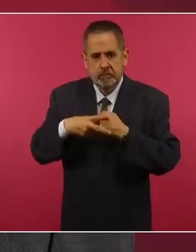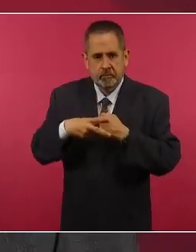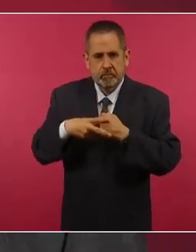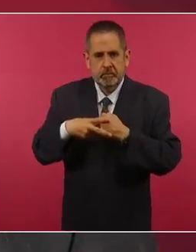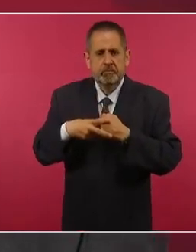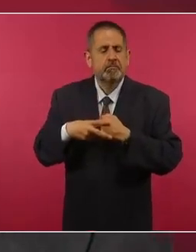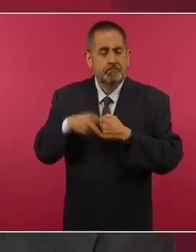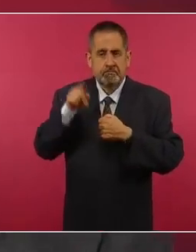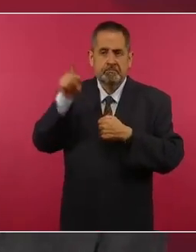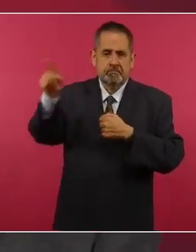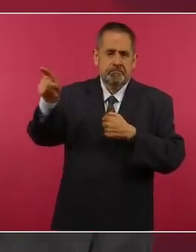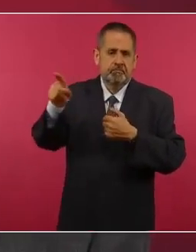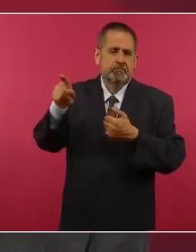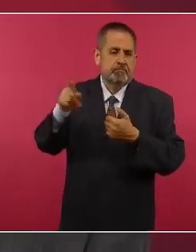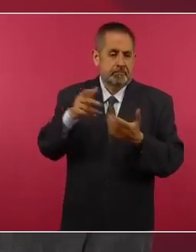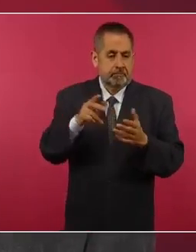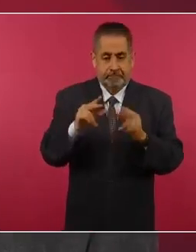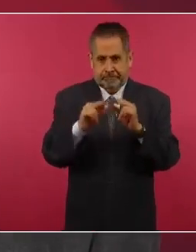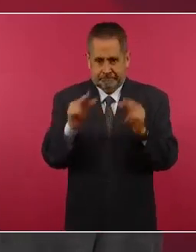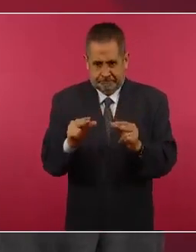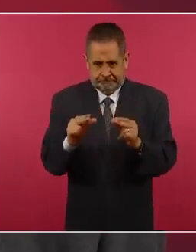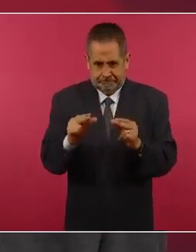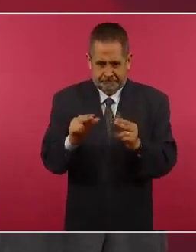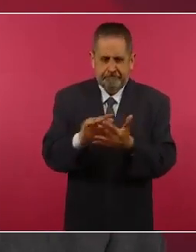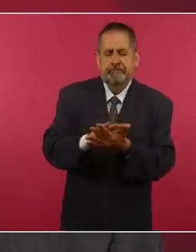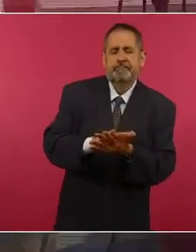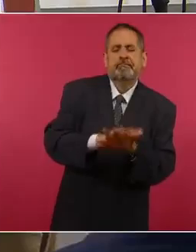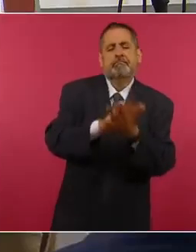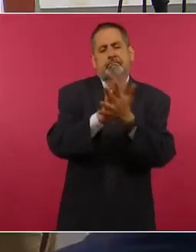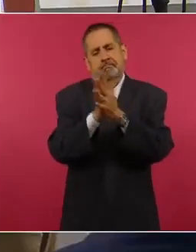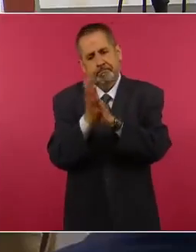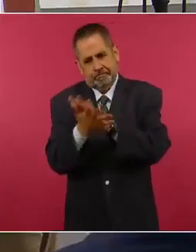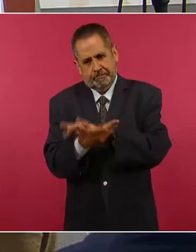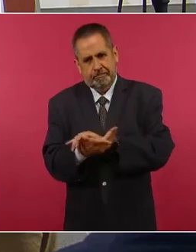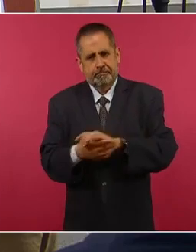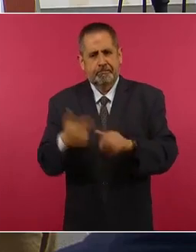Y allá llega el gas congelado y se